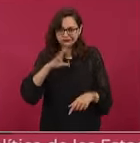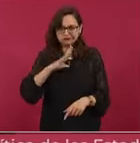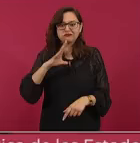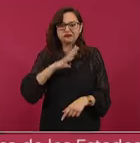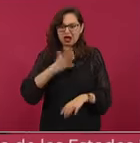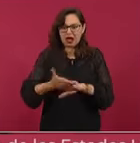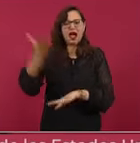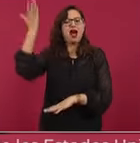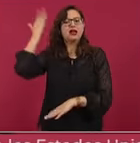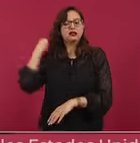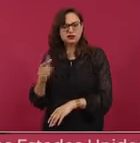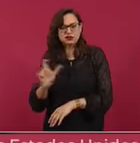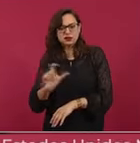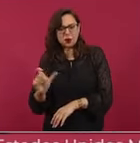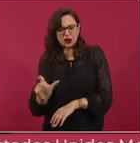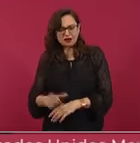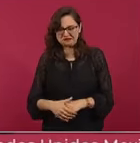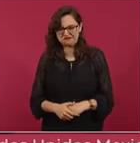Nunca,